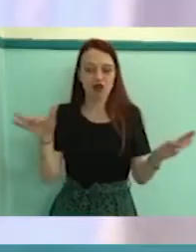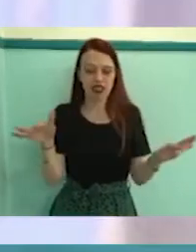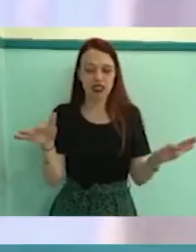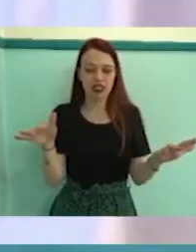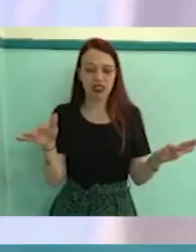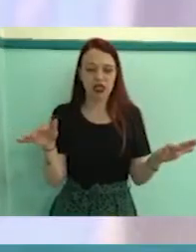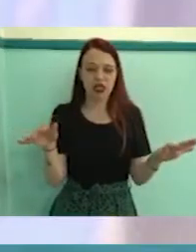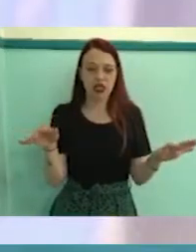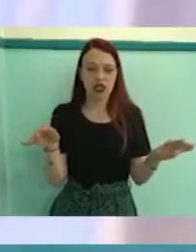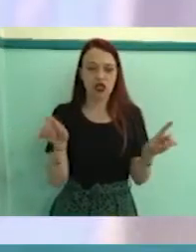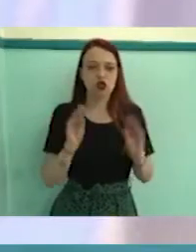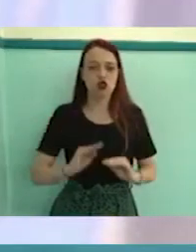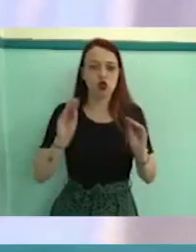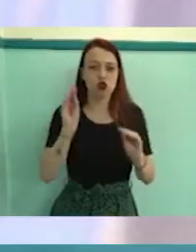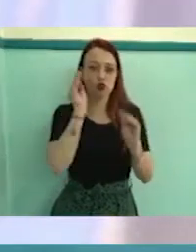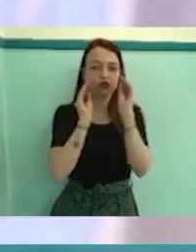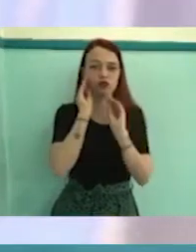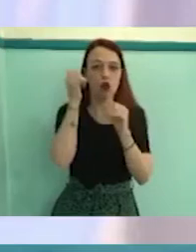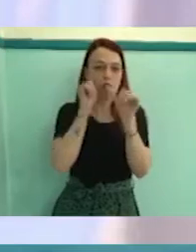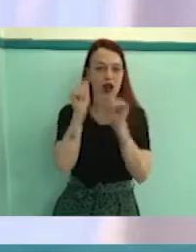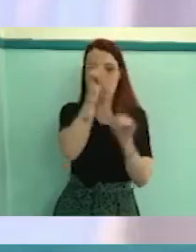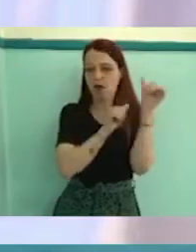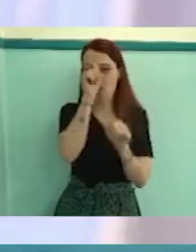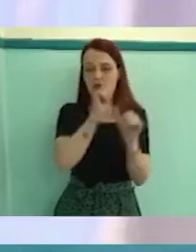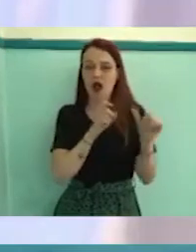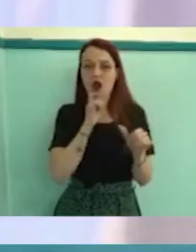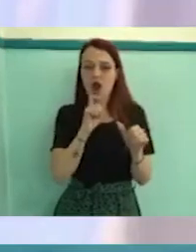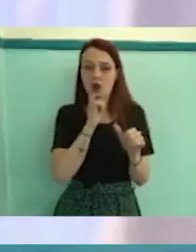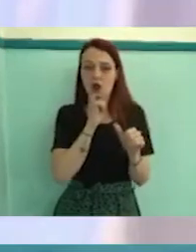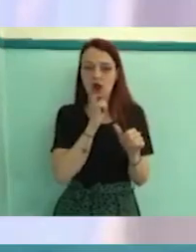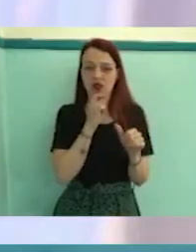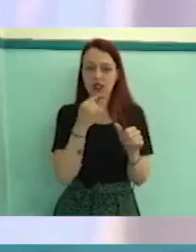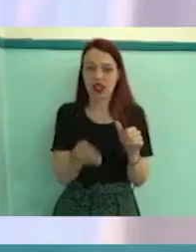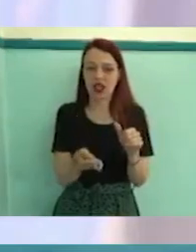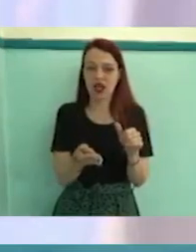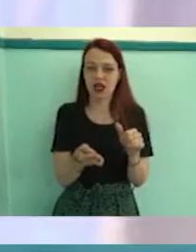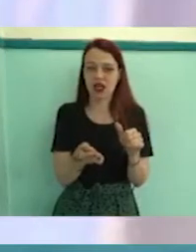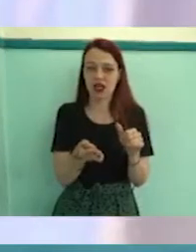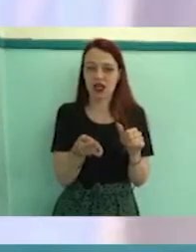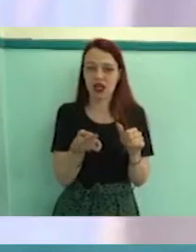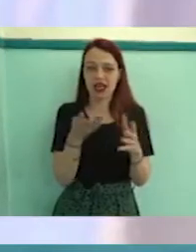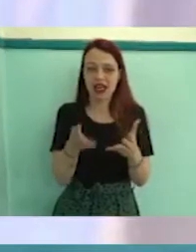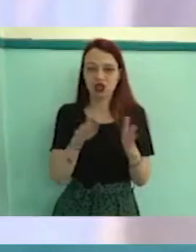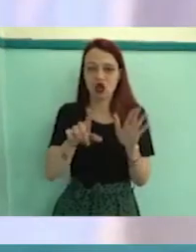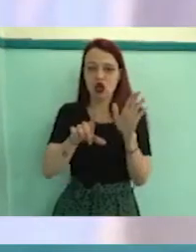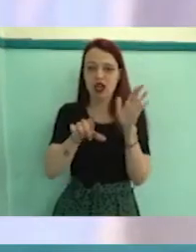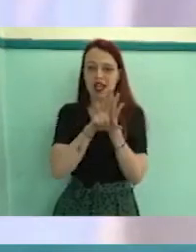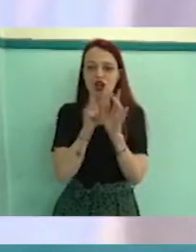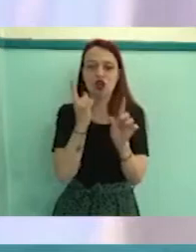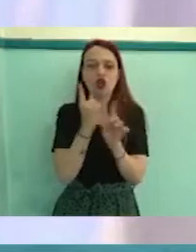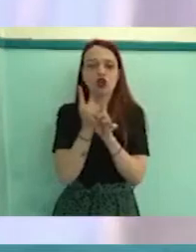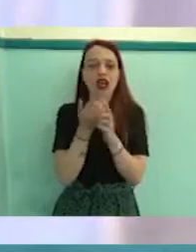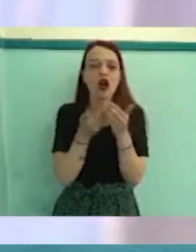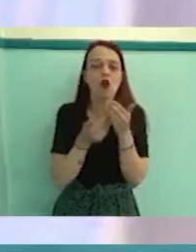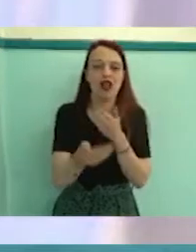eh sus retoques estéticos no y salían las imágenes de cómo ellas se operaban tal y decían cuando Esto va a ser eh ilegal tío o sea es que hay